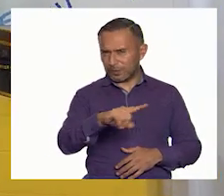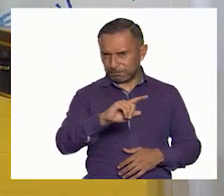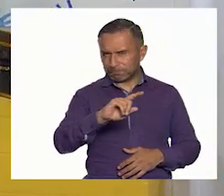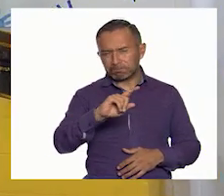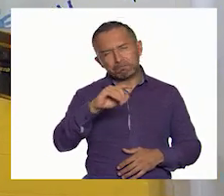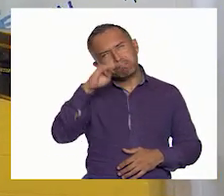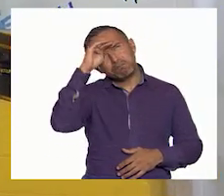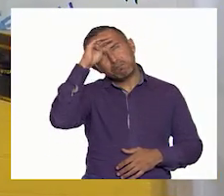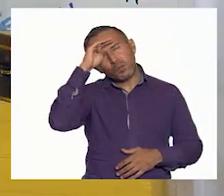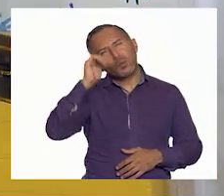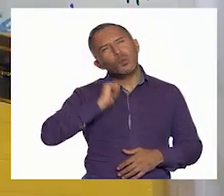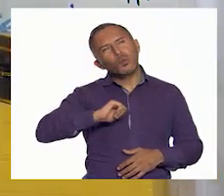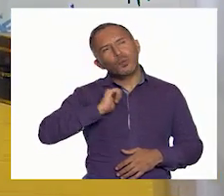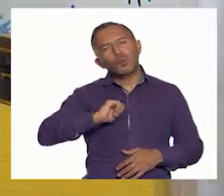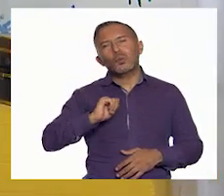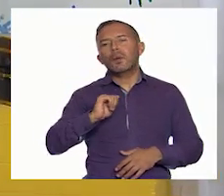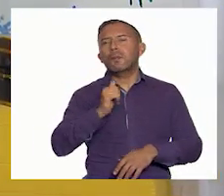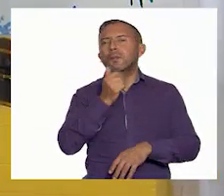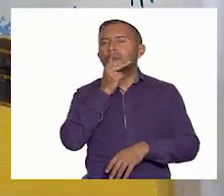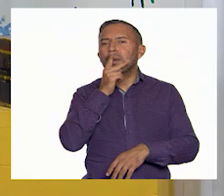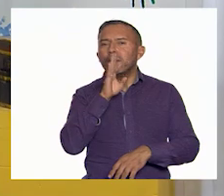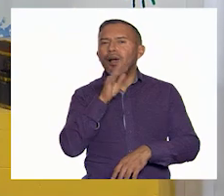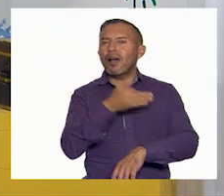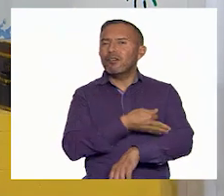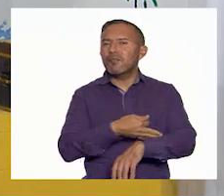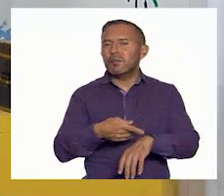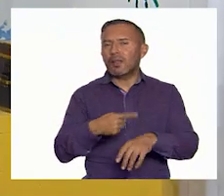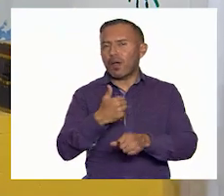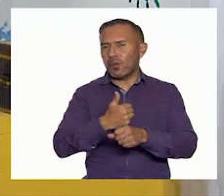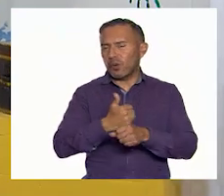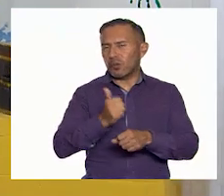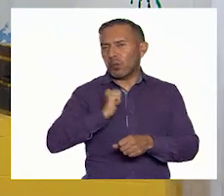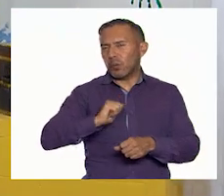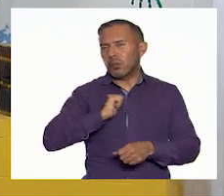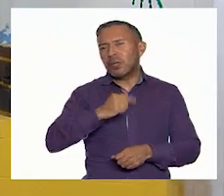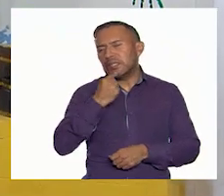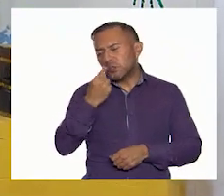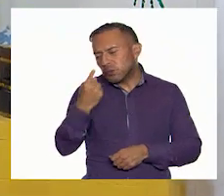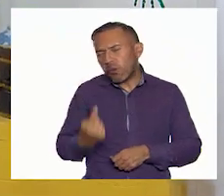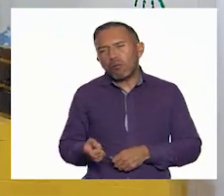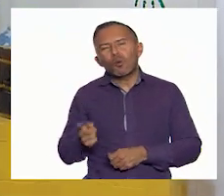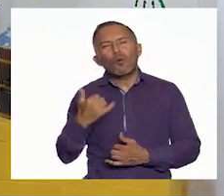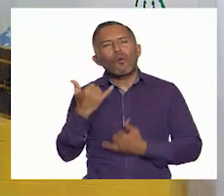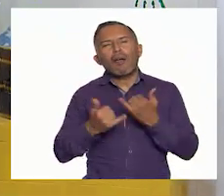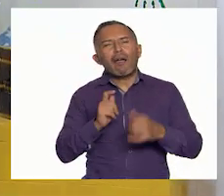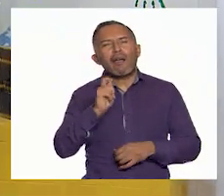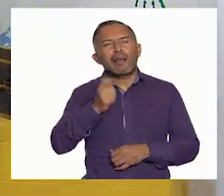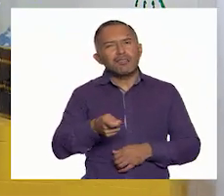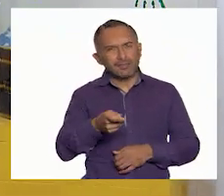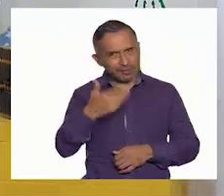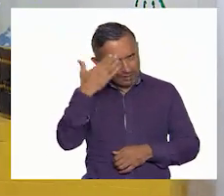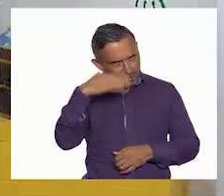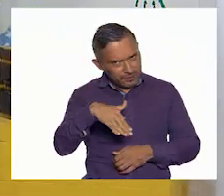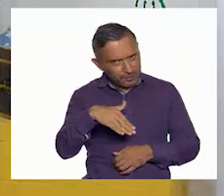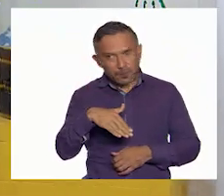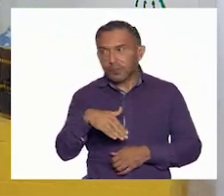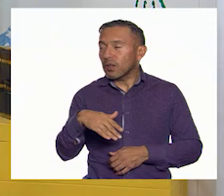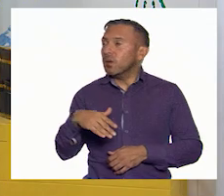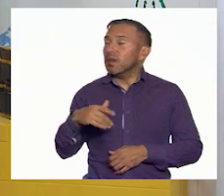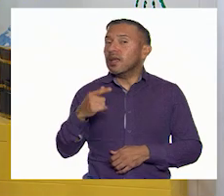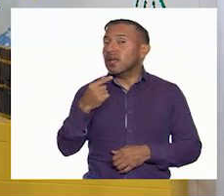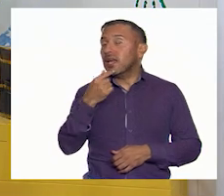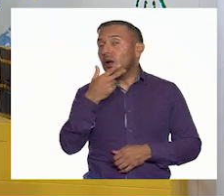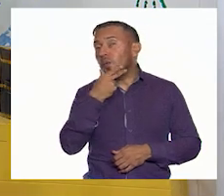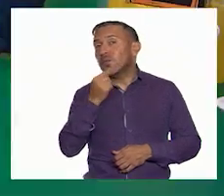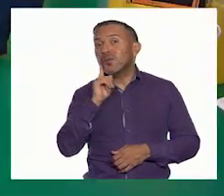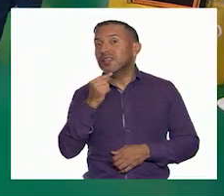sus papás, sus abuelitos cuando eran niños? ¿A qué jugaban? ¿Te gustaría saber qué opinan las niñas y los niños de segundo grado,